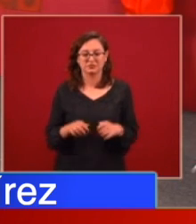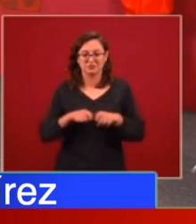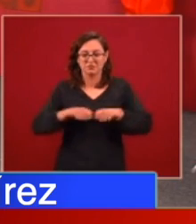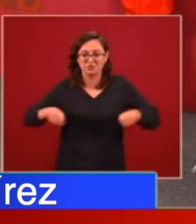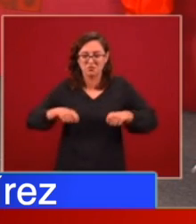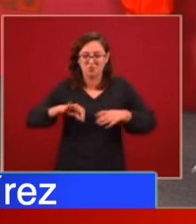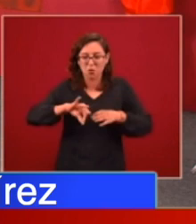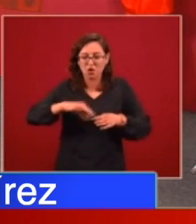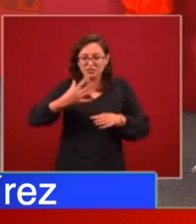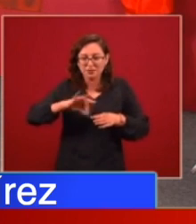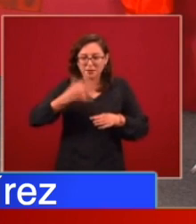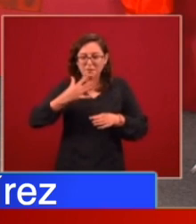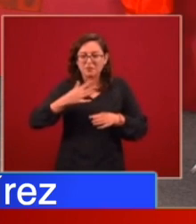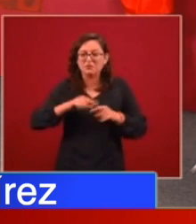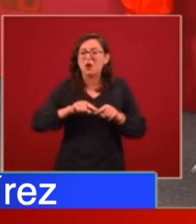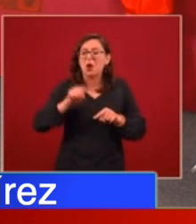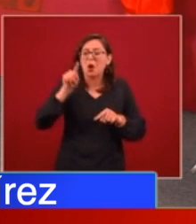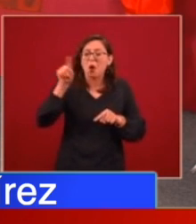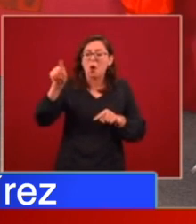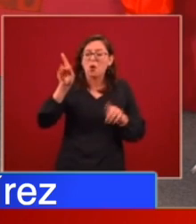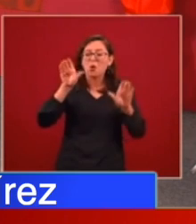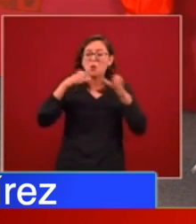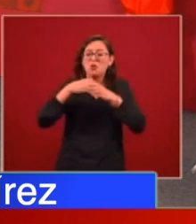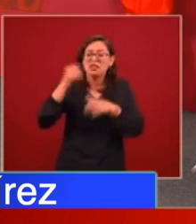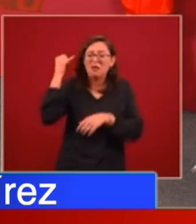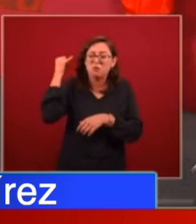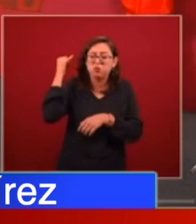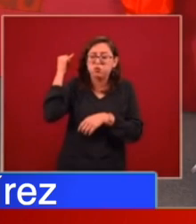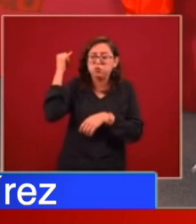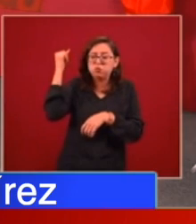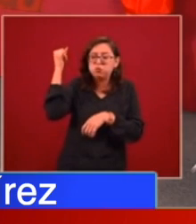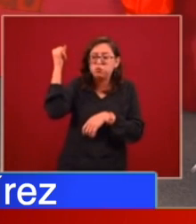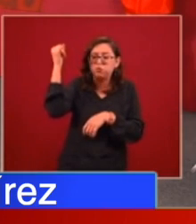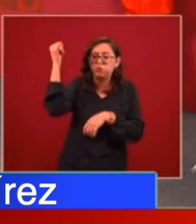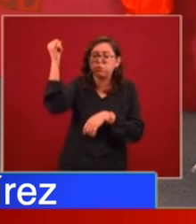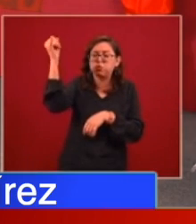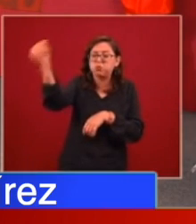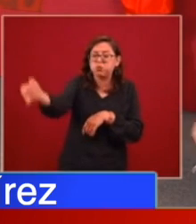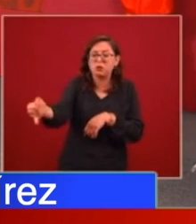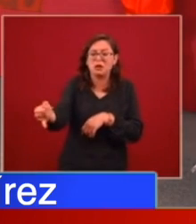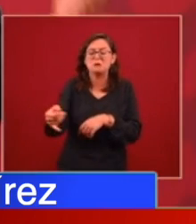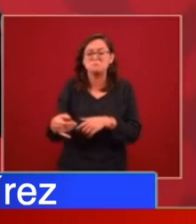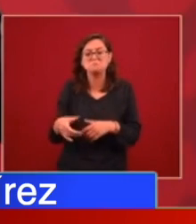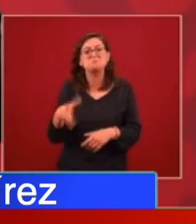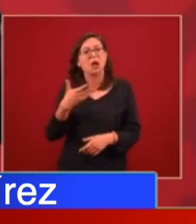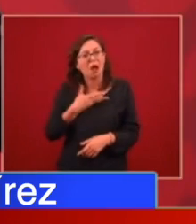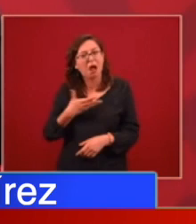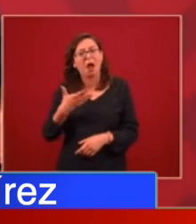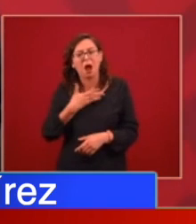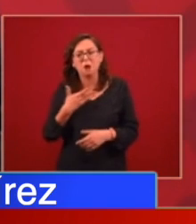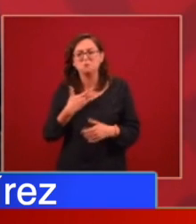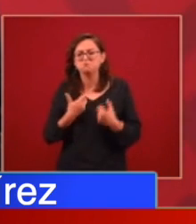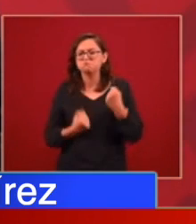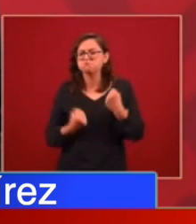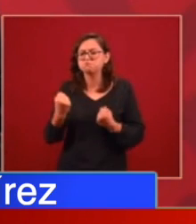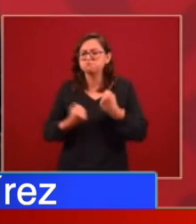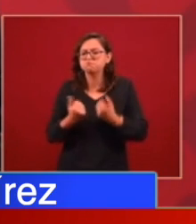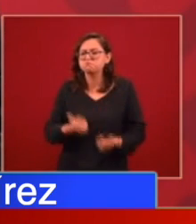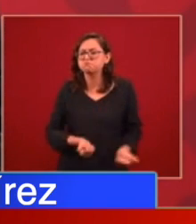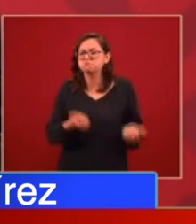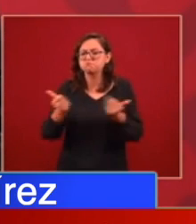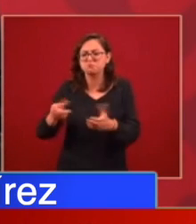bolsitas, hasta las comunidades más apartadas, y no podamos llevar nosotros los medicamentos?